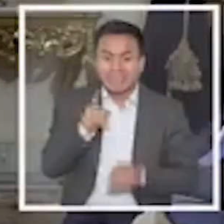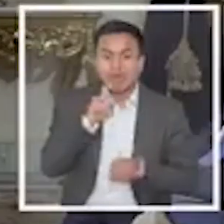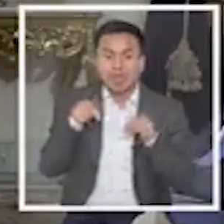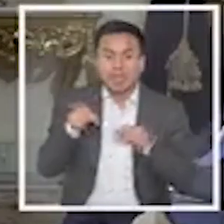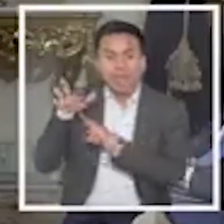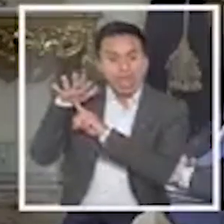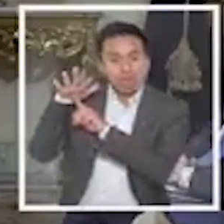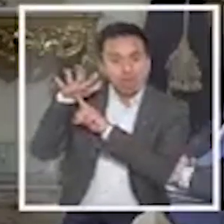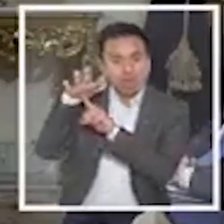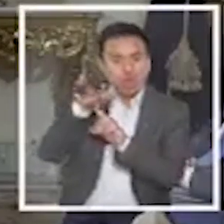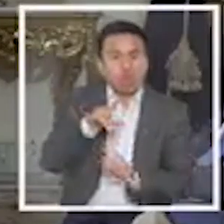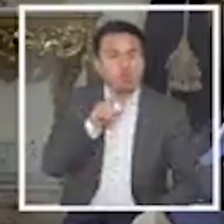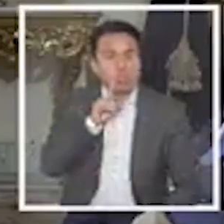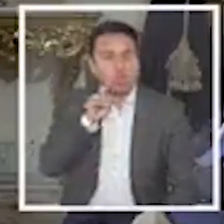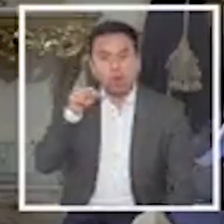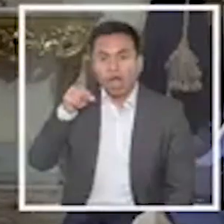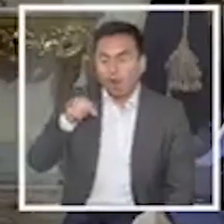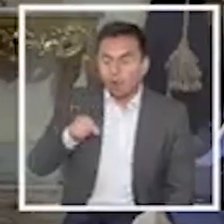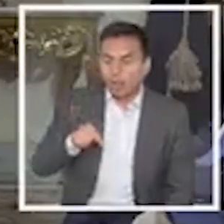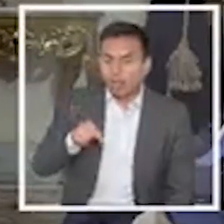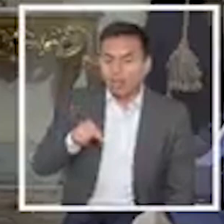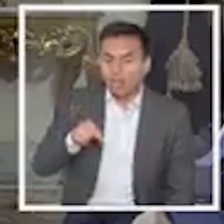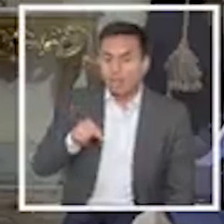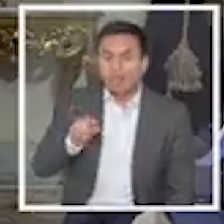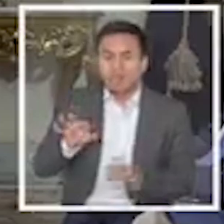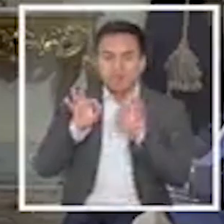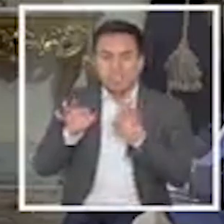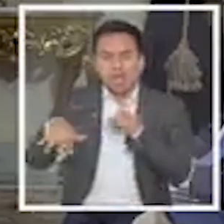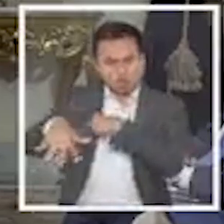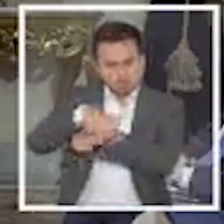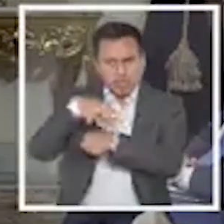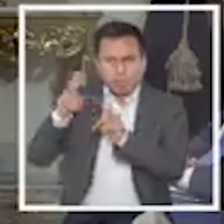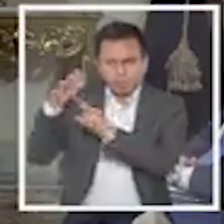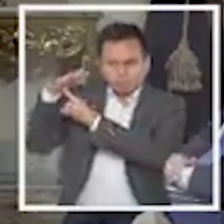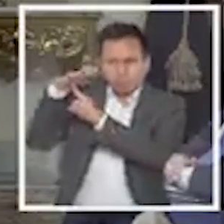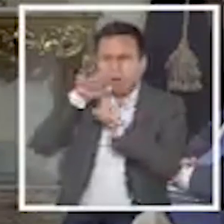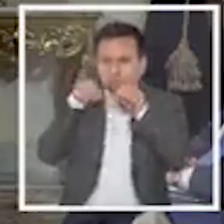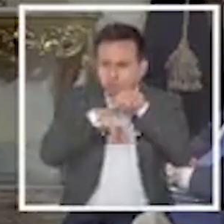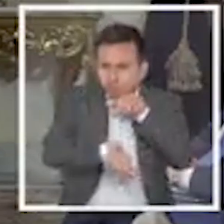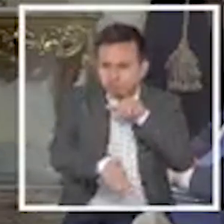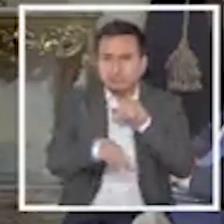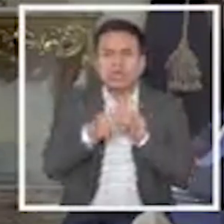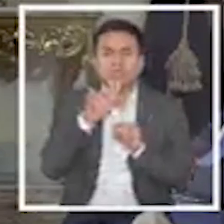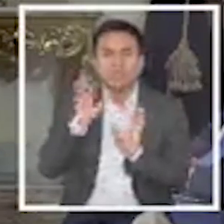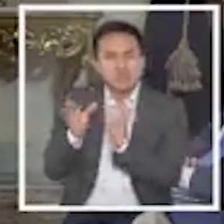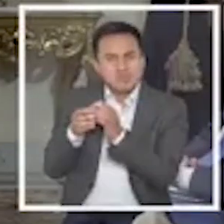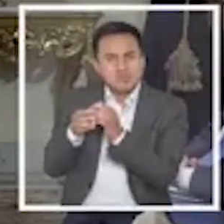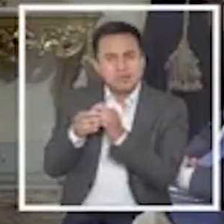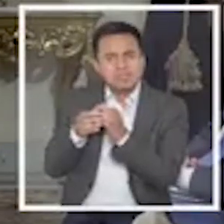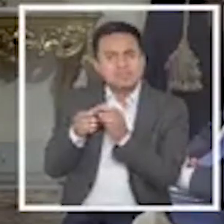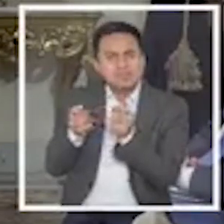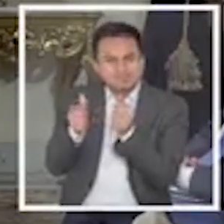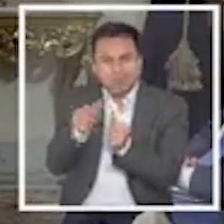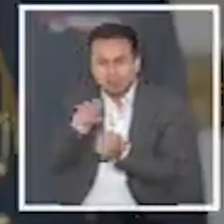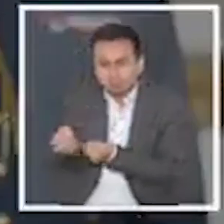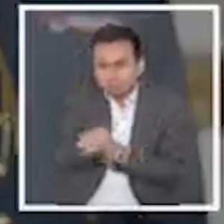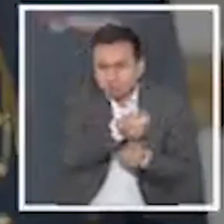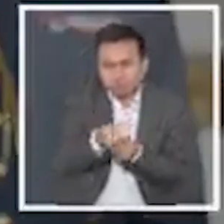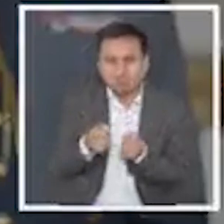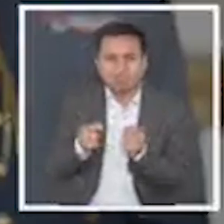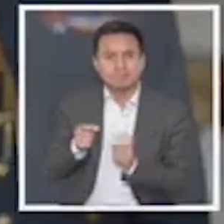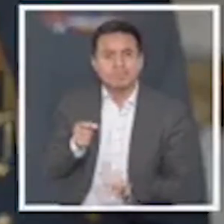justamente ahora un helicóptero que tiene especiales condiciones para combatir el fuego y además un grupo de brigadistas especialmente